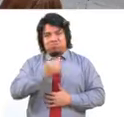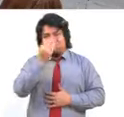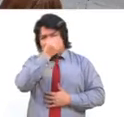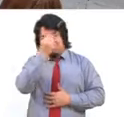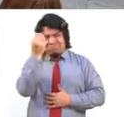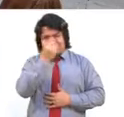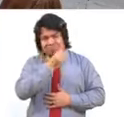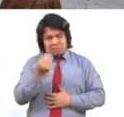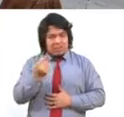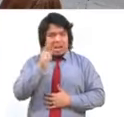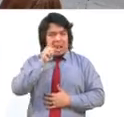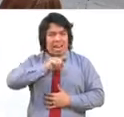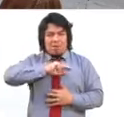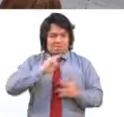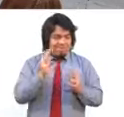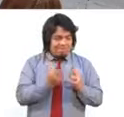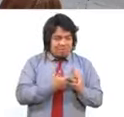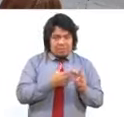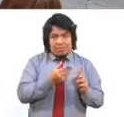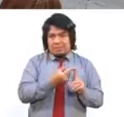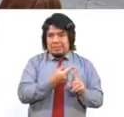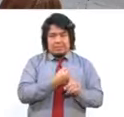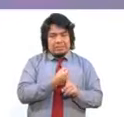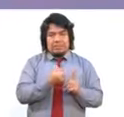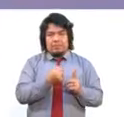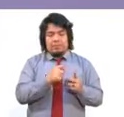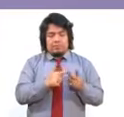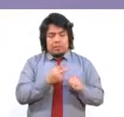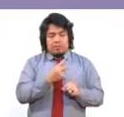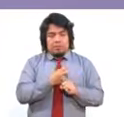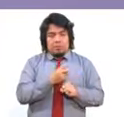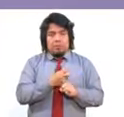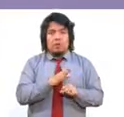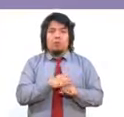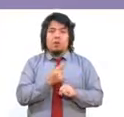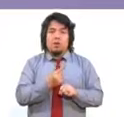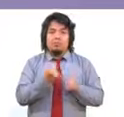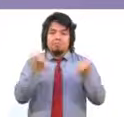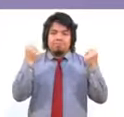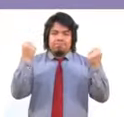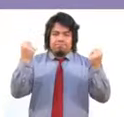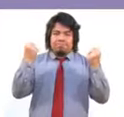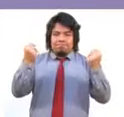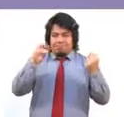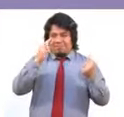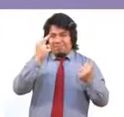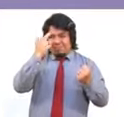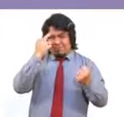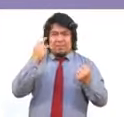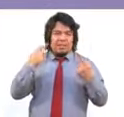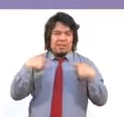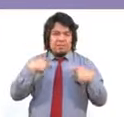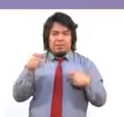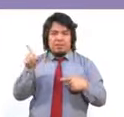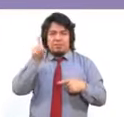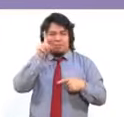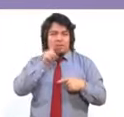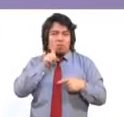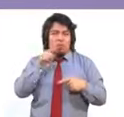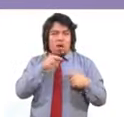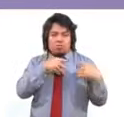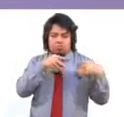mujeres. Segundo, porque había un movimiento social de mujeres, de jóvenes